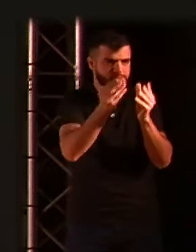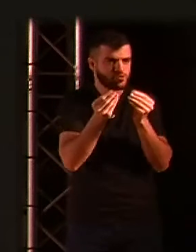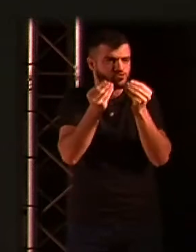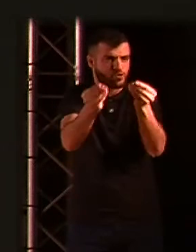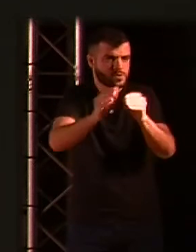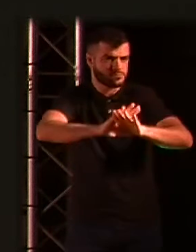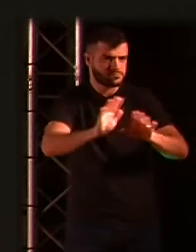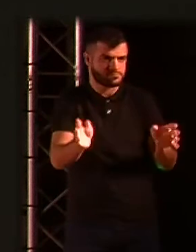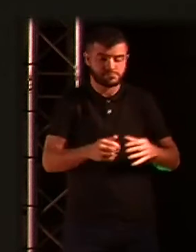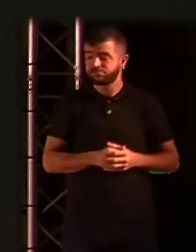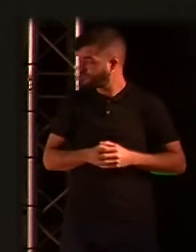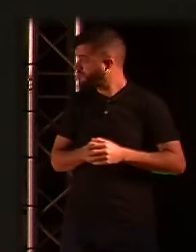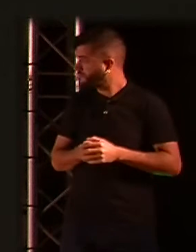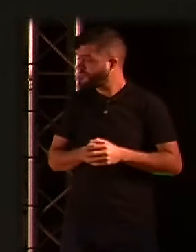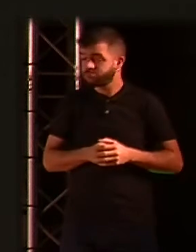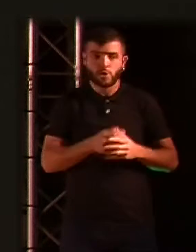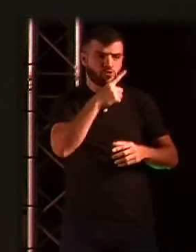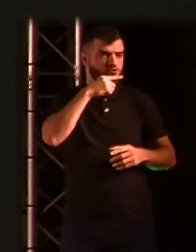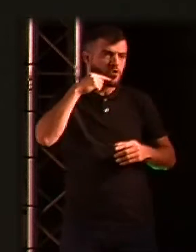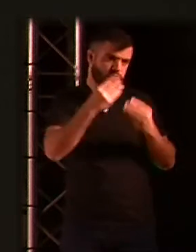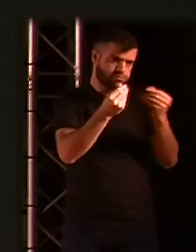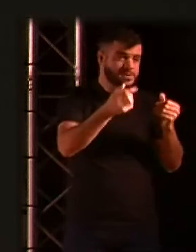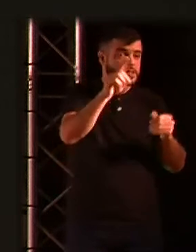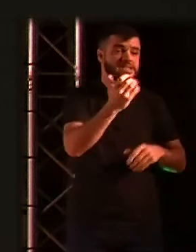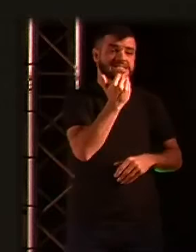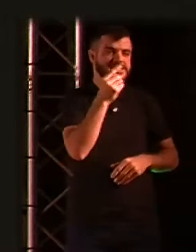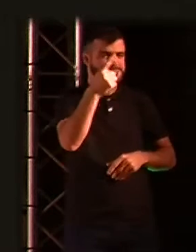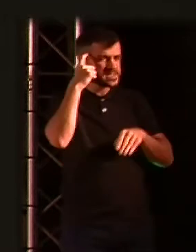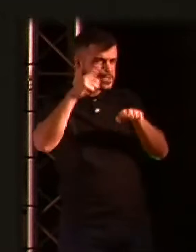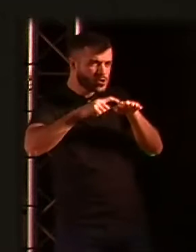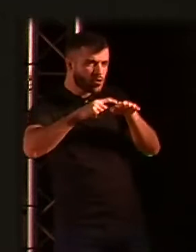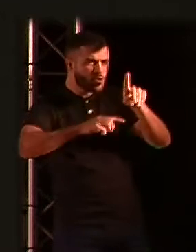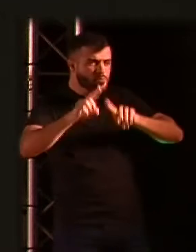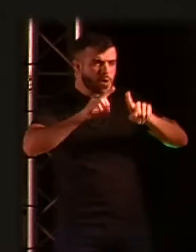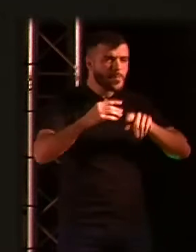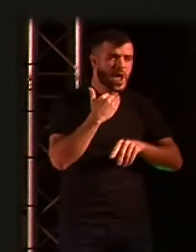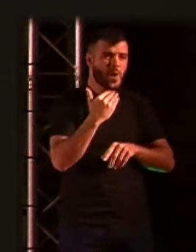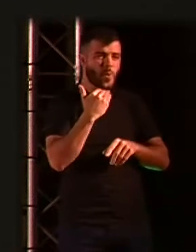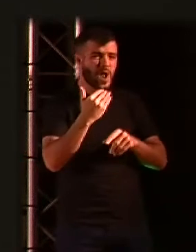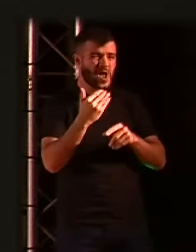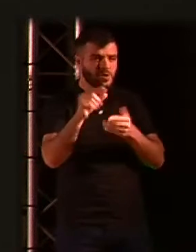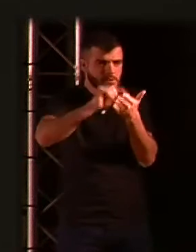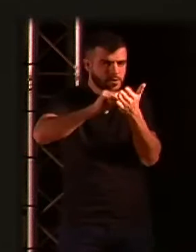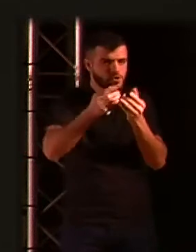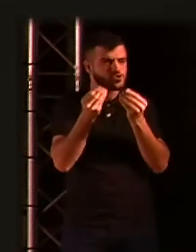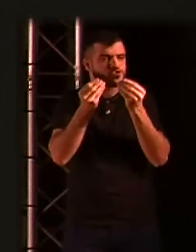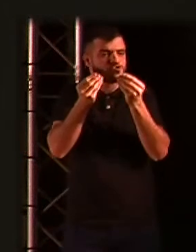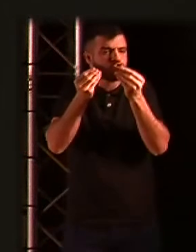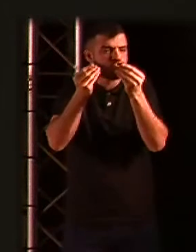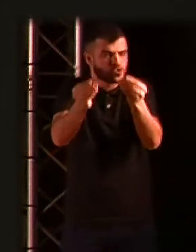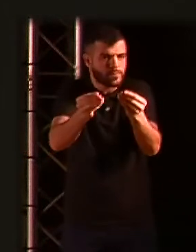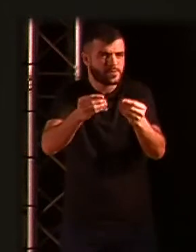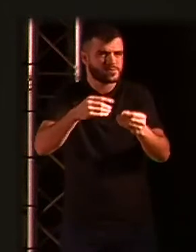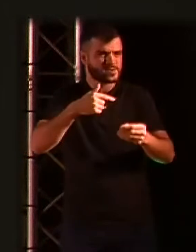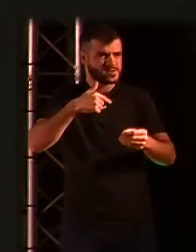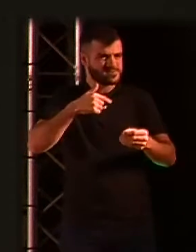es más fácil prescribir un tratamiento para quitar el dolor psicológico que afrontar un malestar, encontrar una